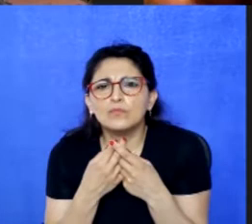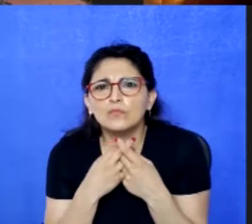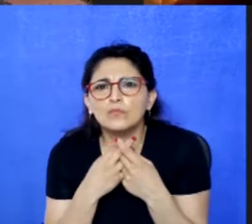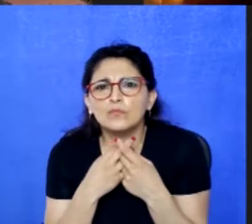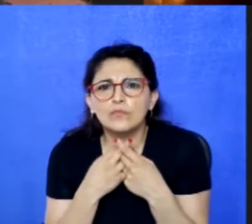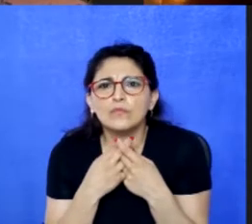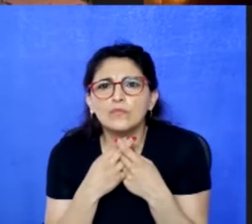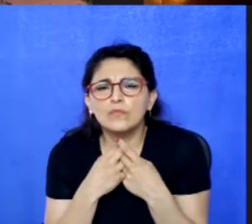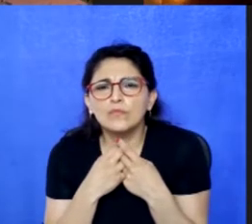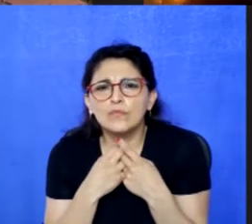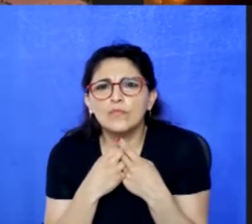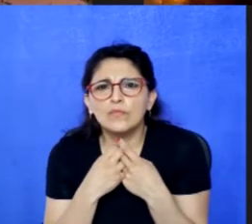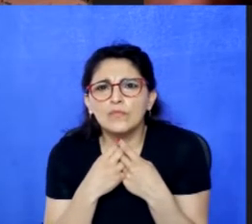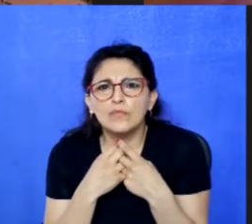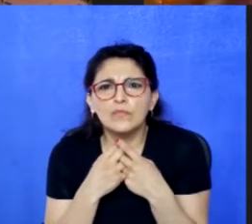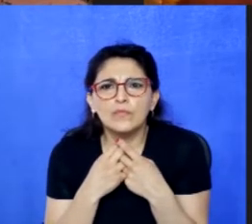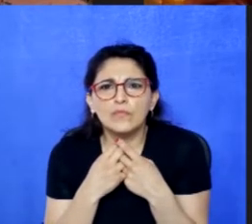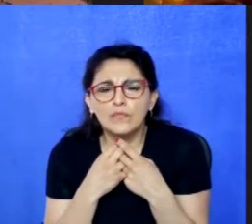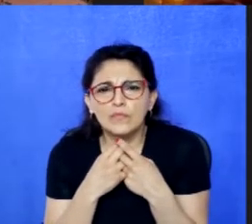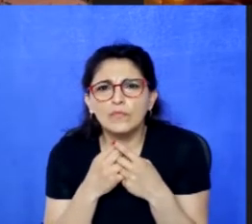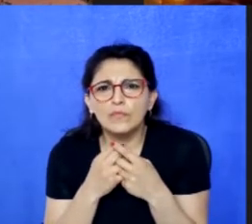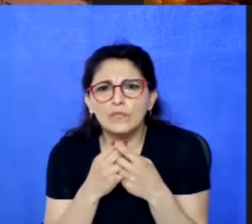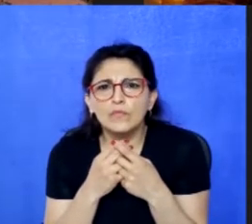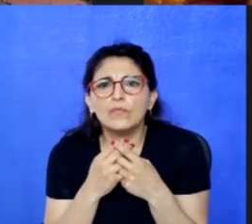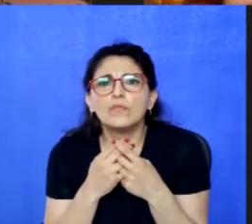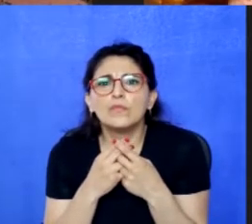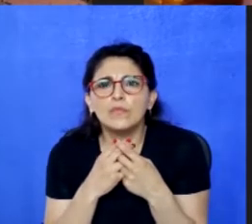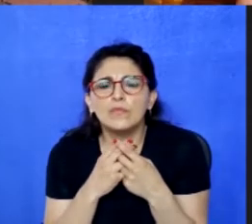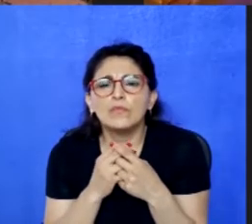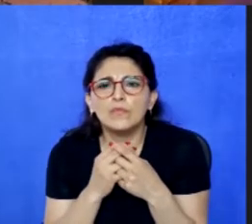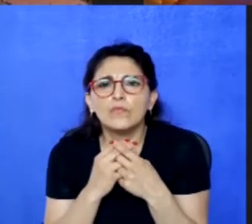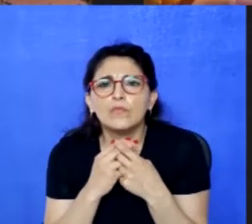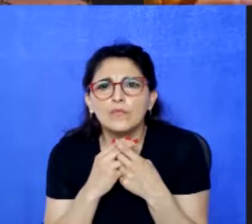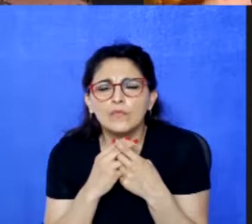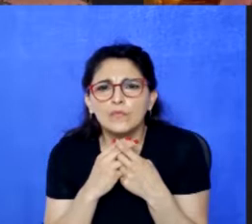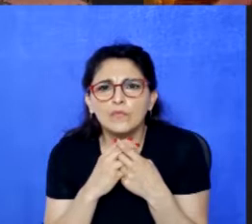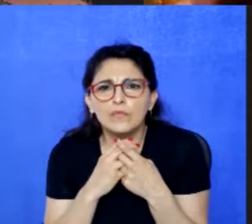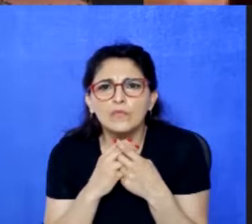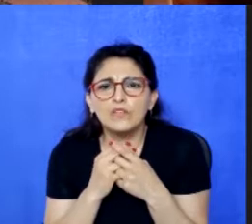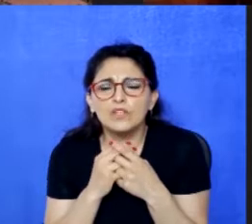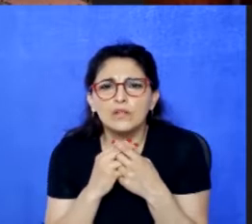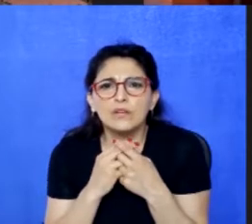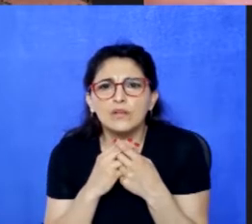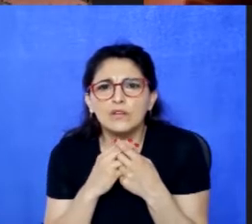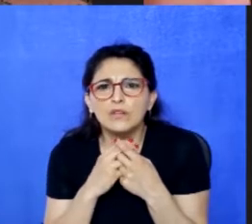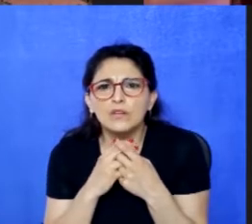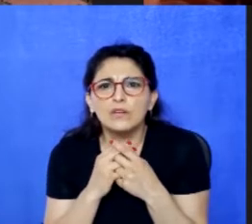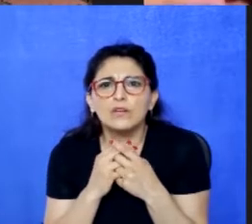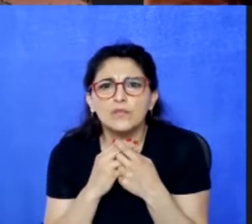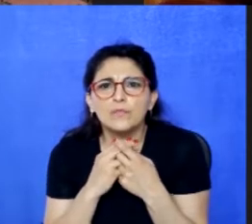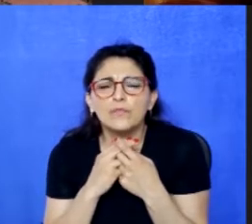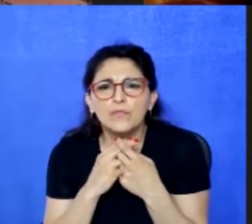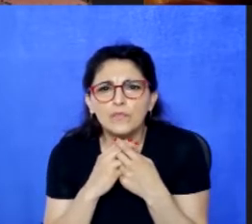locura. Pero después la llevamos para el norte de Italia, estamos hablando de 1000 kilómetros, sí. Hacemos el